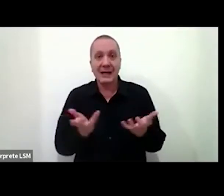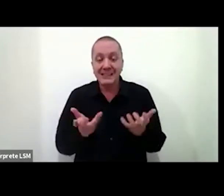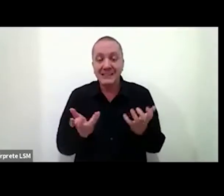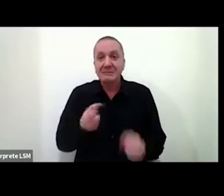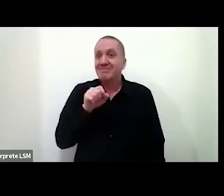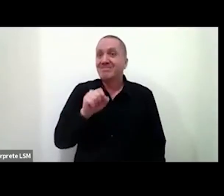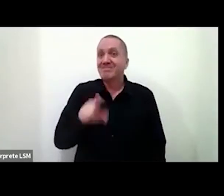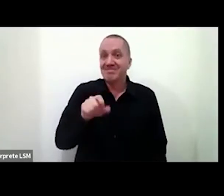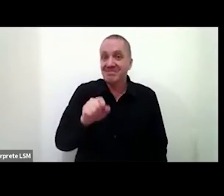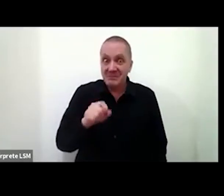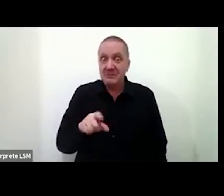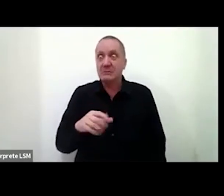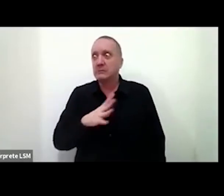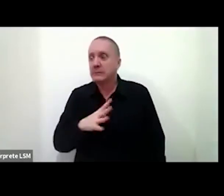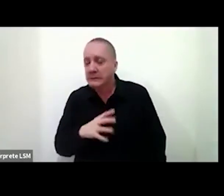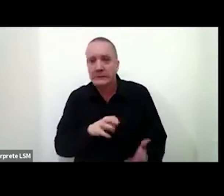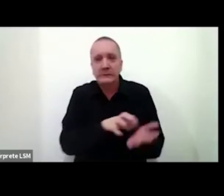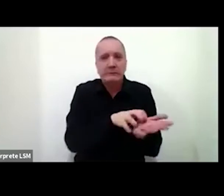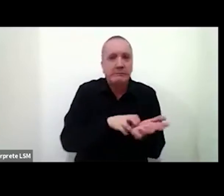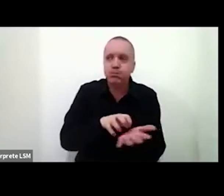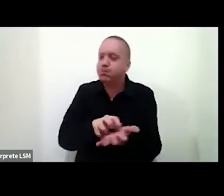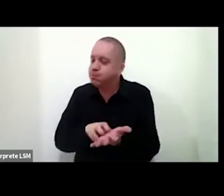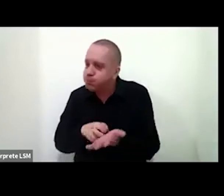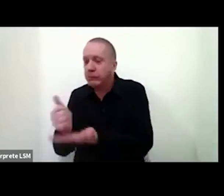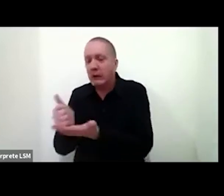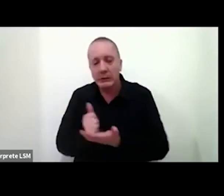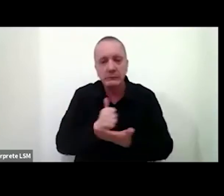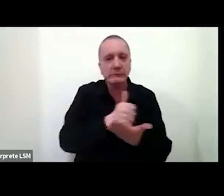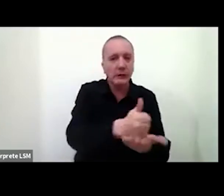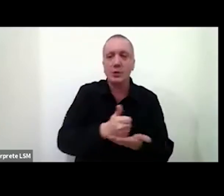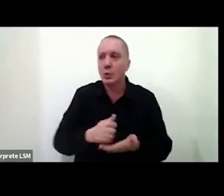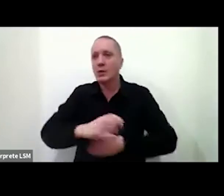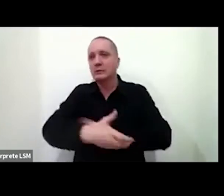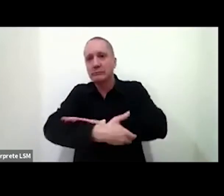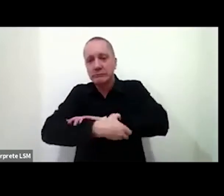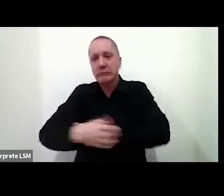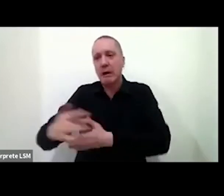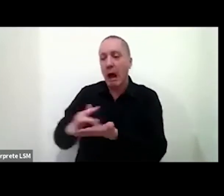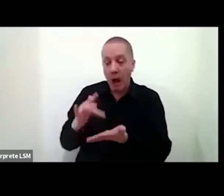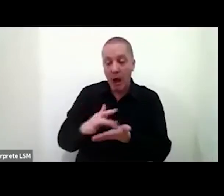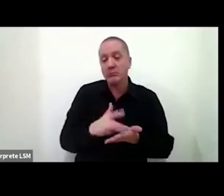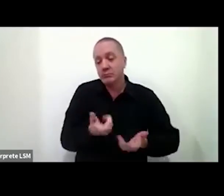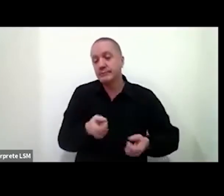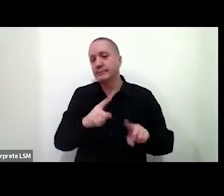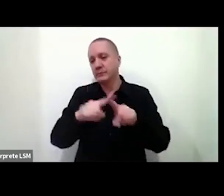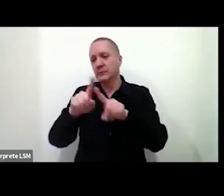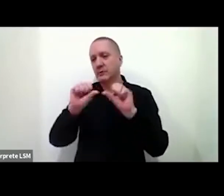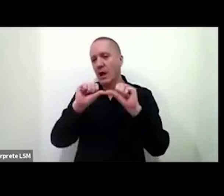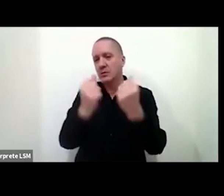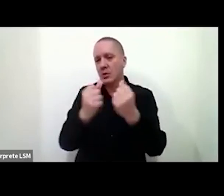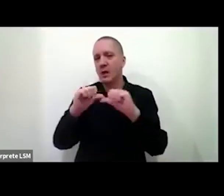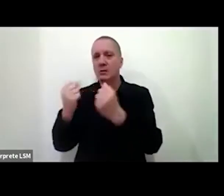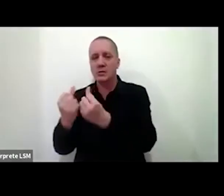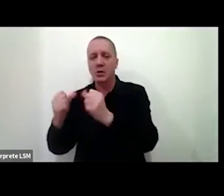estas ayudas, de esta solidaridad y de las campañas que realizan la sociedad civil u otras organizaciones que